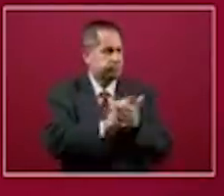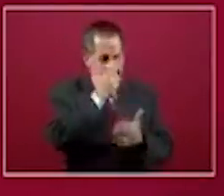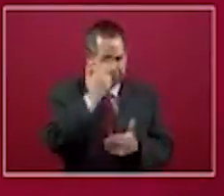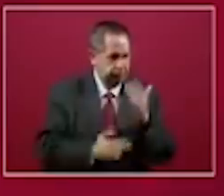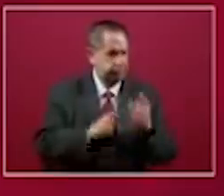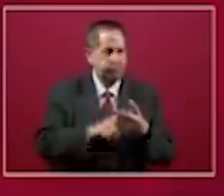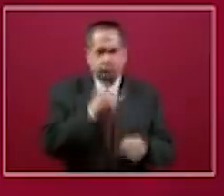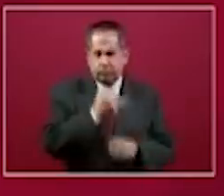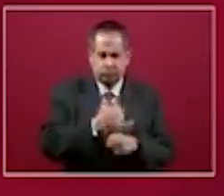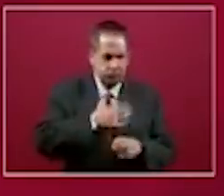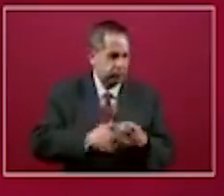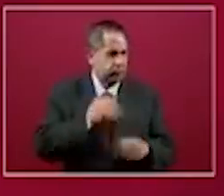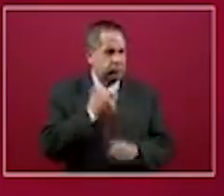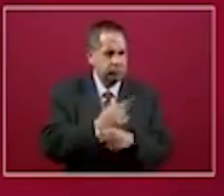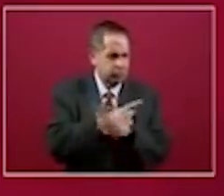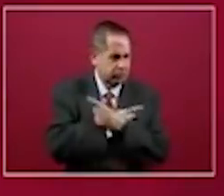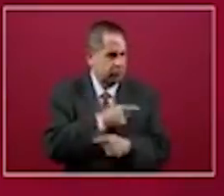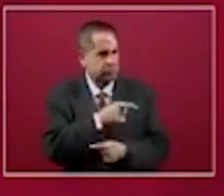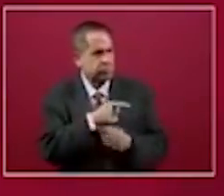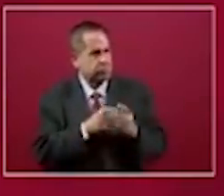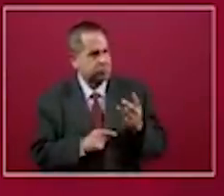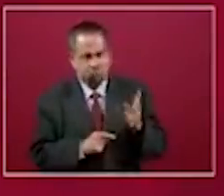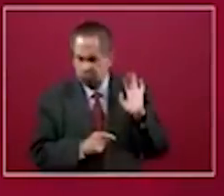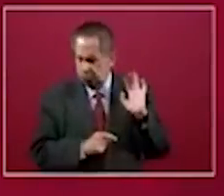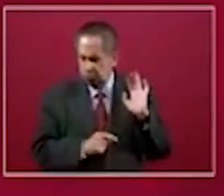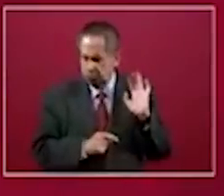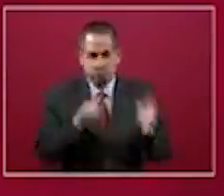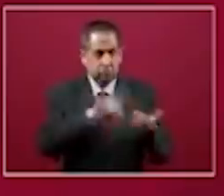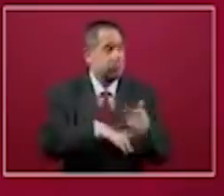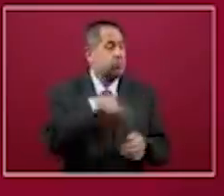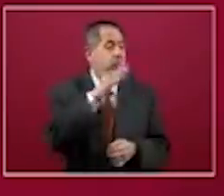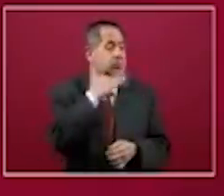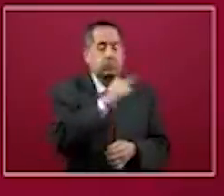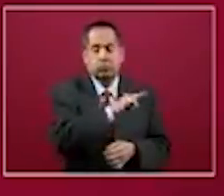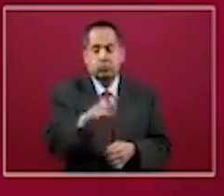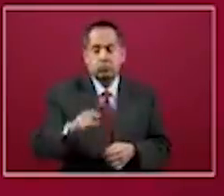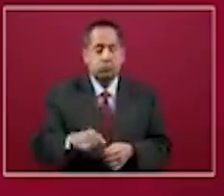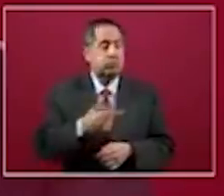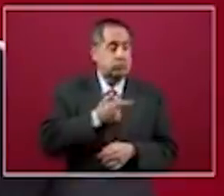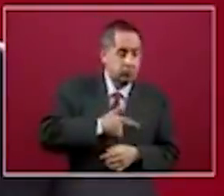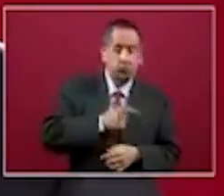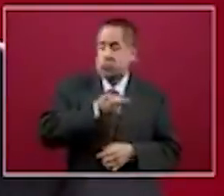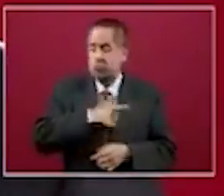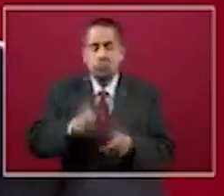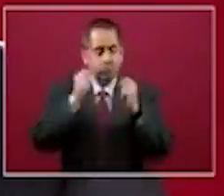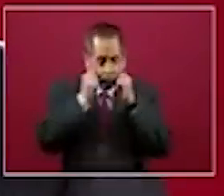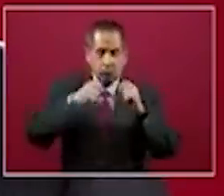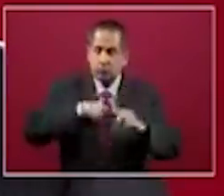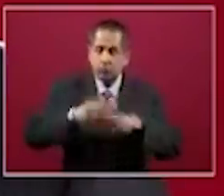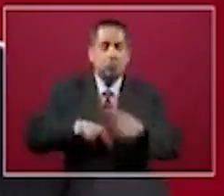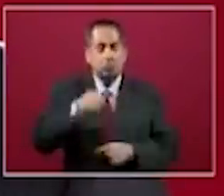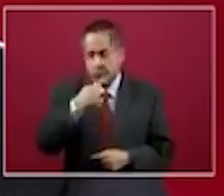injusto, inmoral, todo lo que implique corrupción, les guste o no les guste.